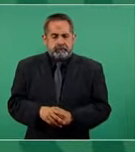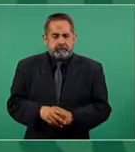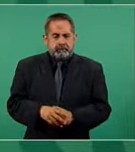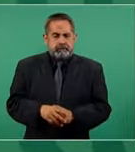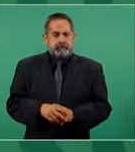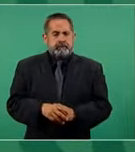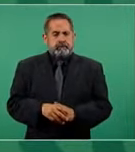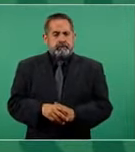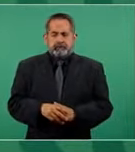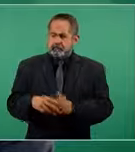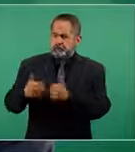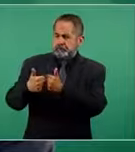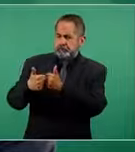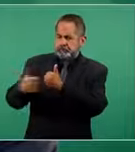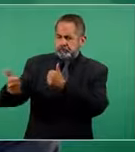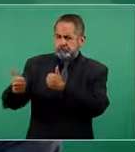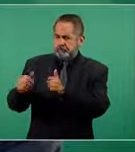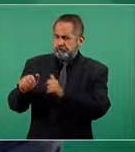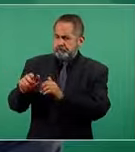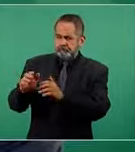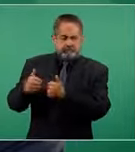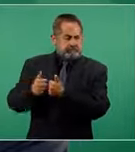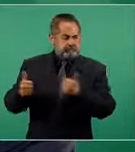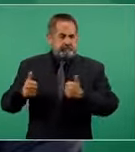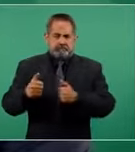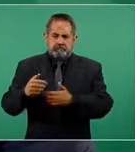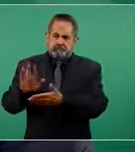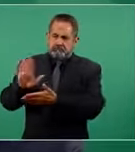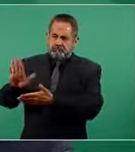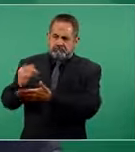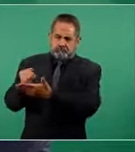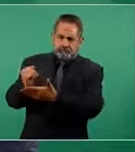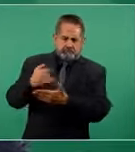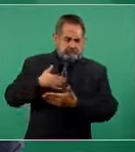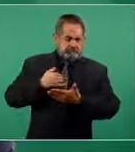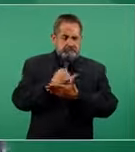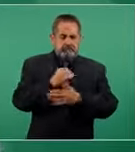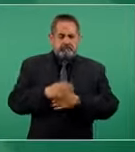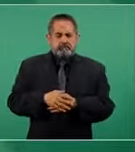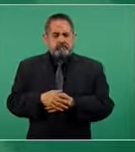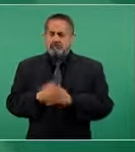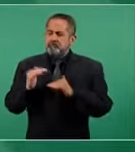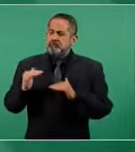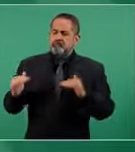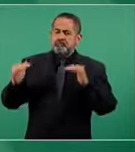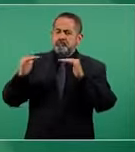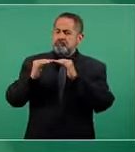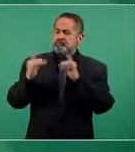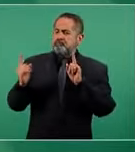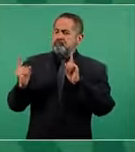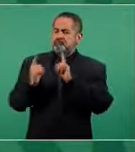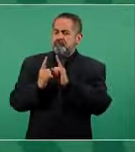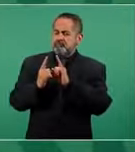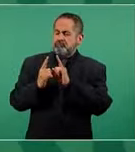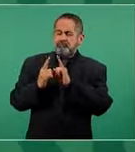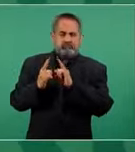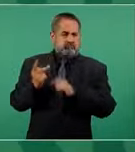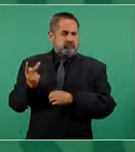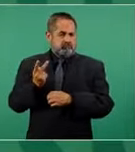Hay autonomía, hay independencia, pero pues somos poderes del Estado